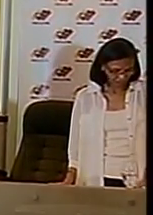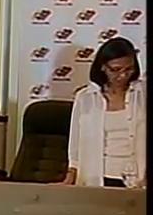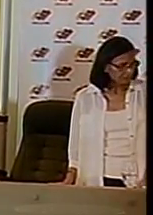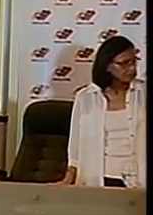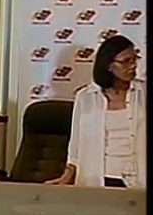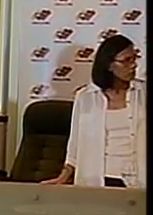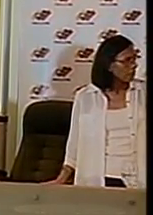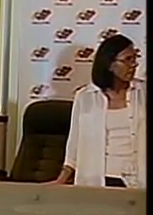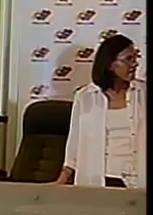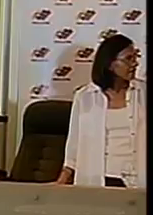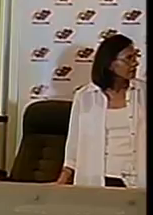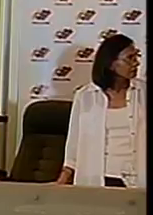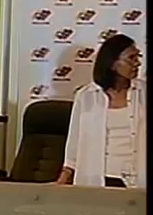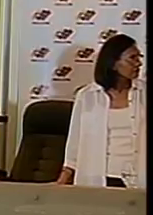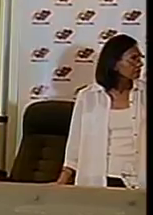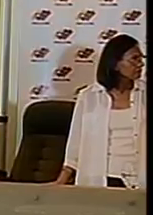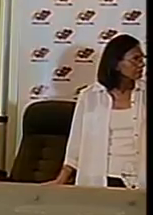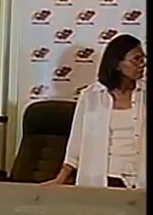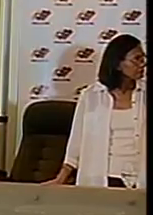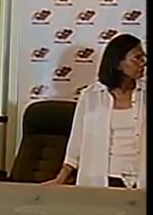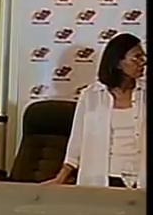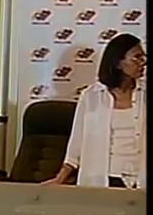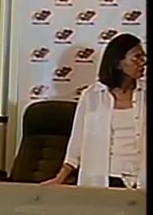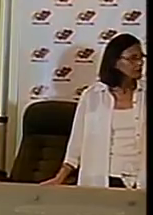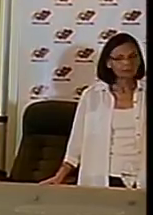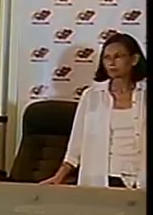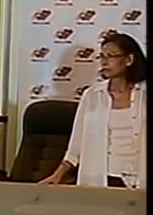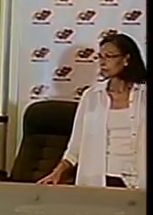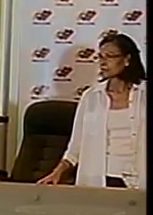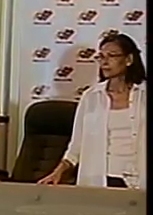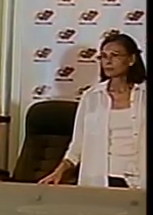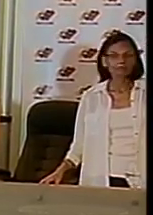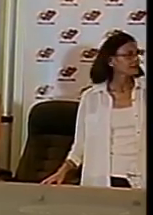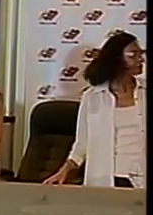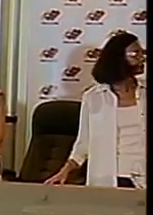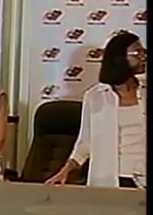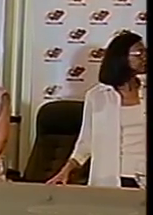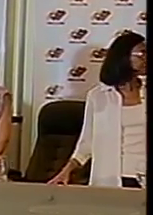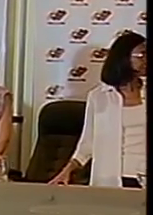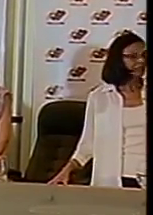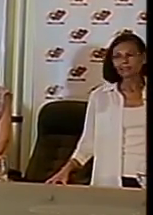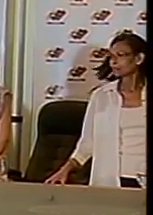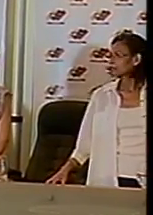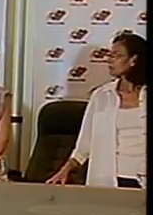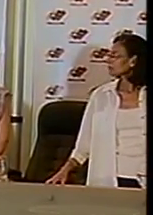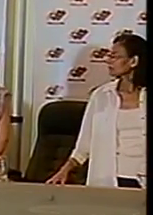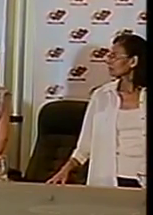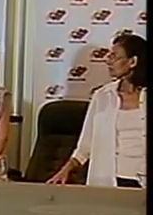Recibe Javier Alejandro Bertucci Carrero por el grupo Electores Esperanza para el Cambio.